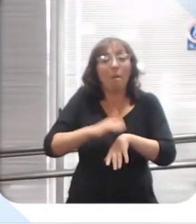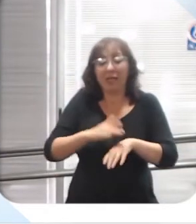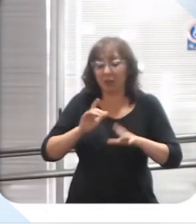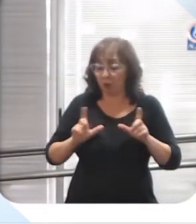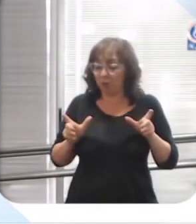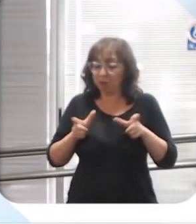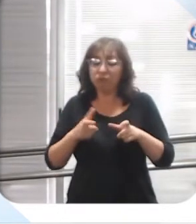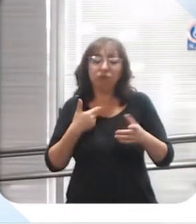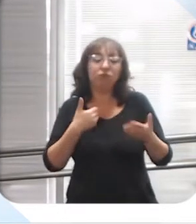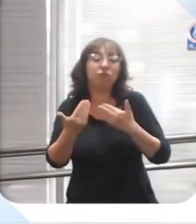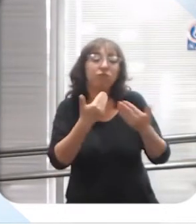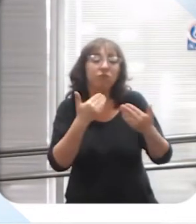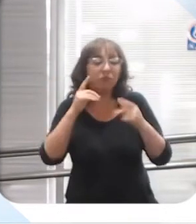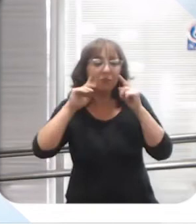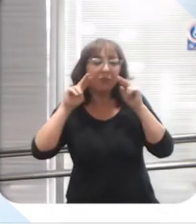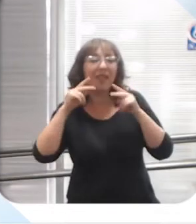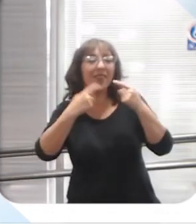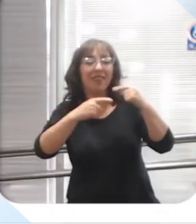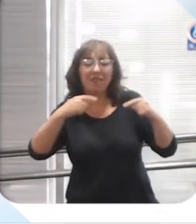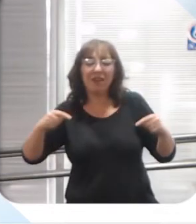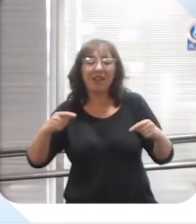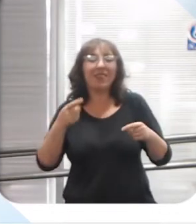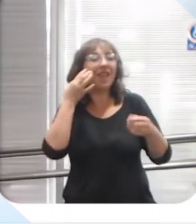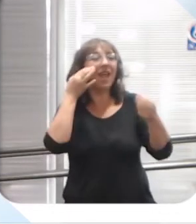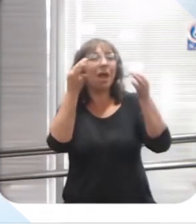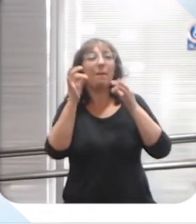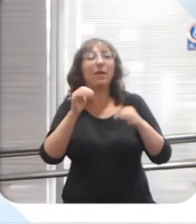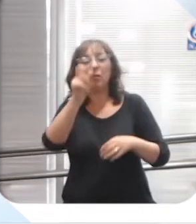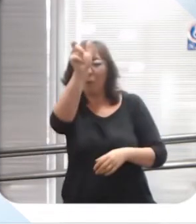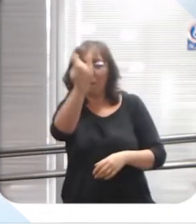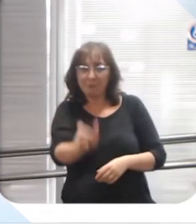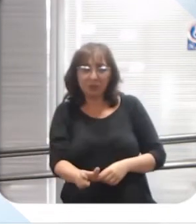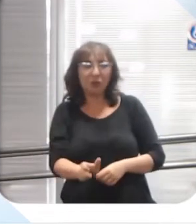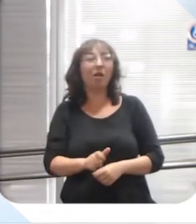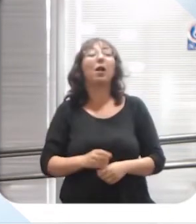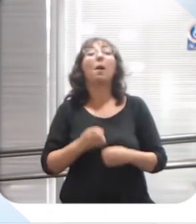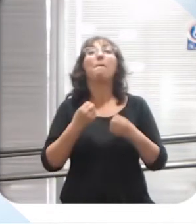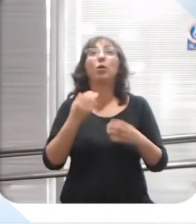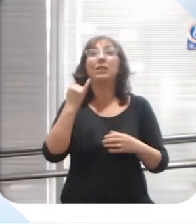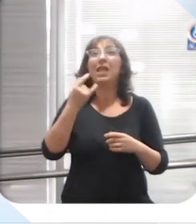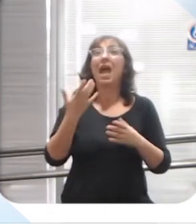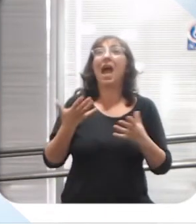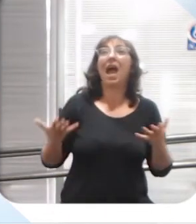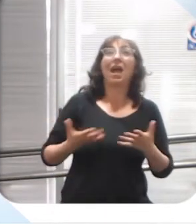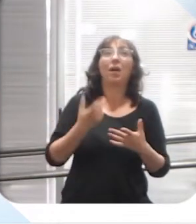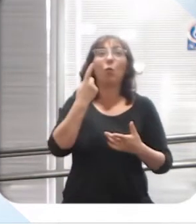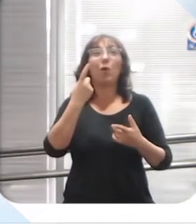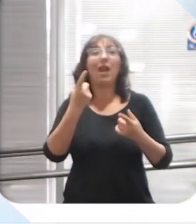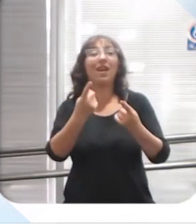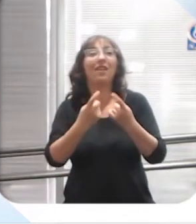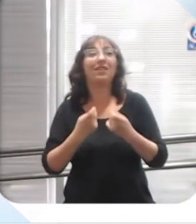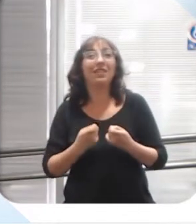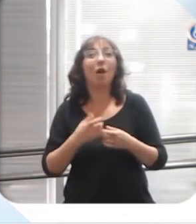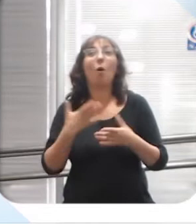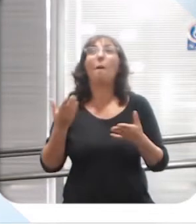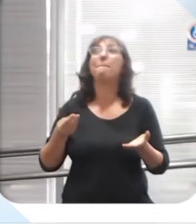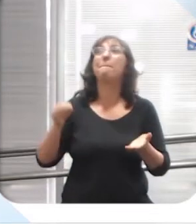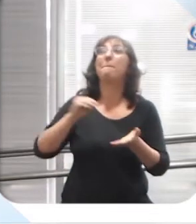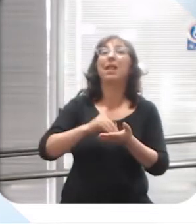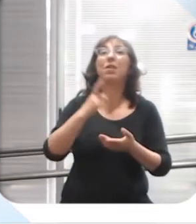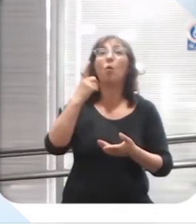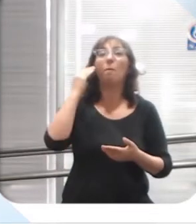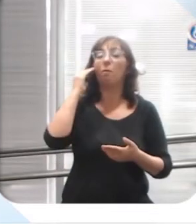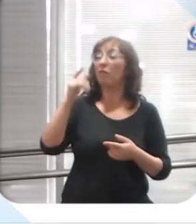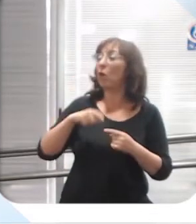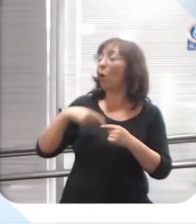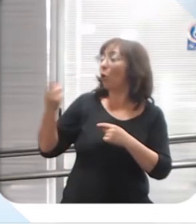en la consulta abordando los diferentes aspectos de la persona, para que si surgen necesidades y surgen más aspectos de un profesional